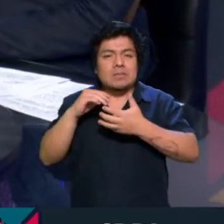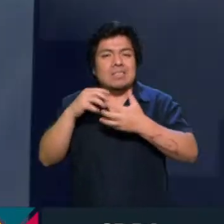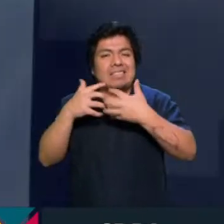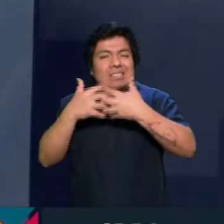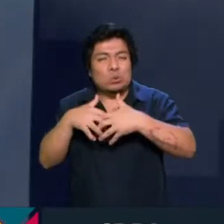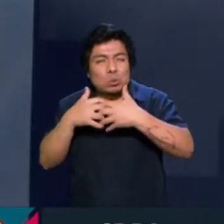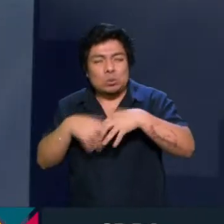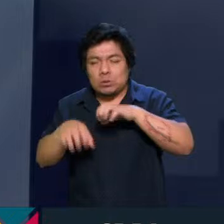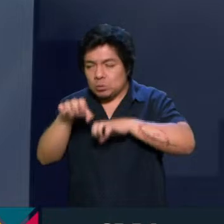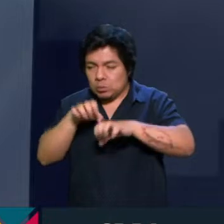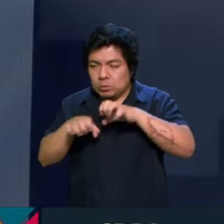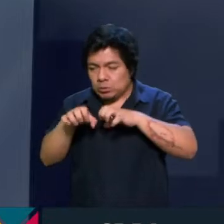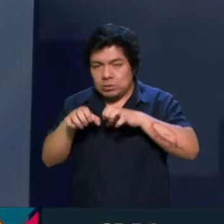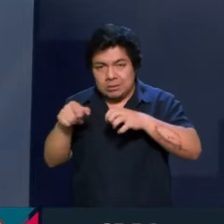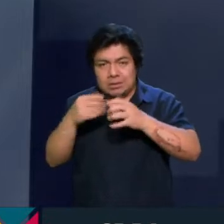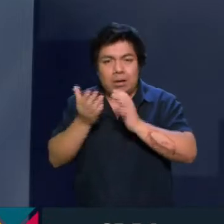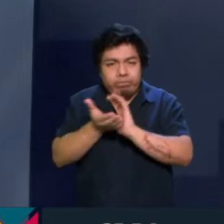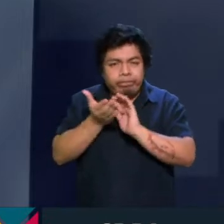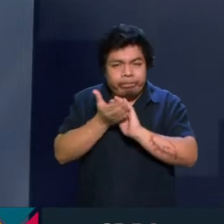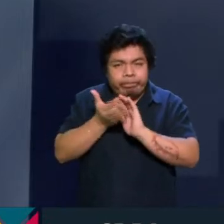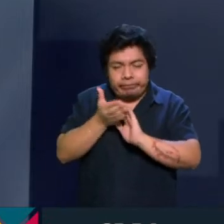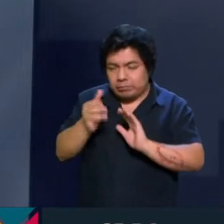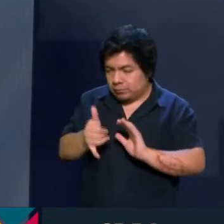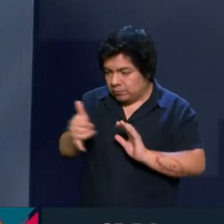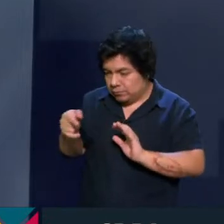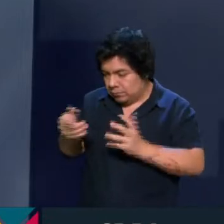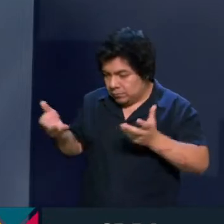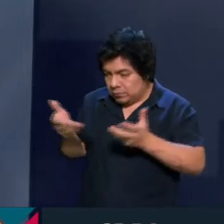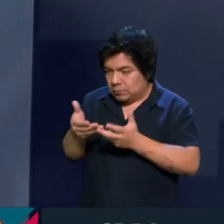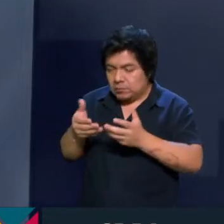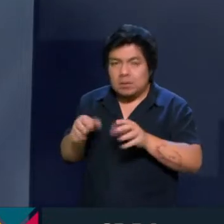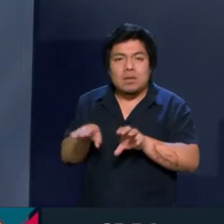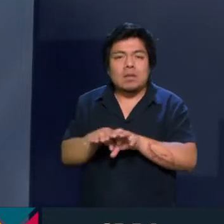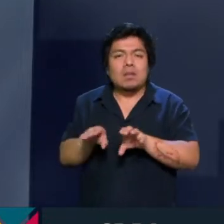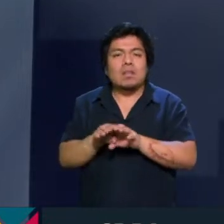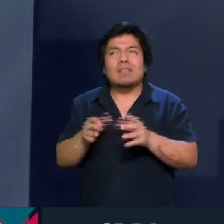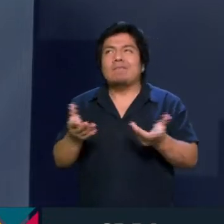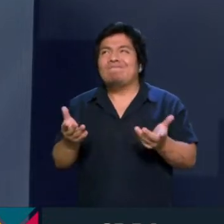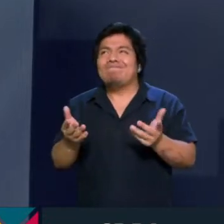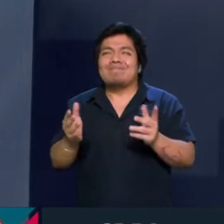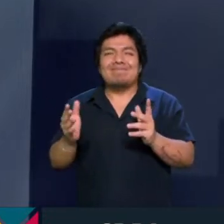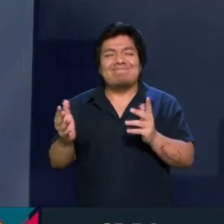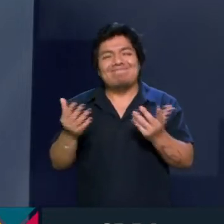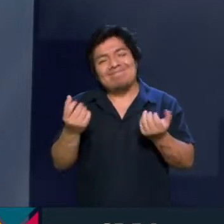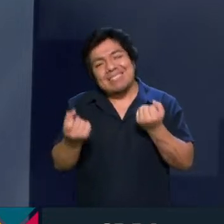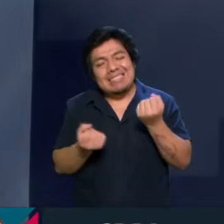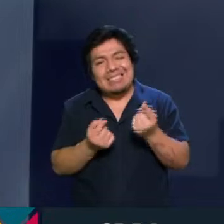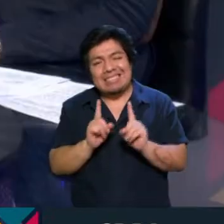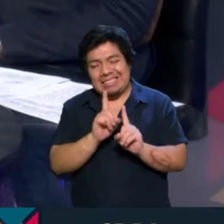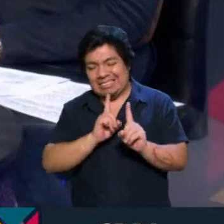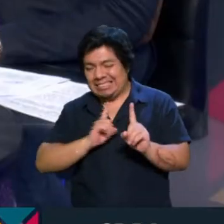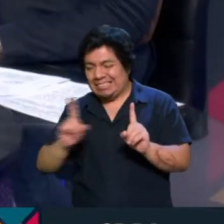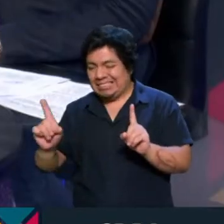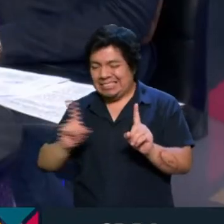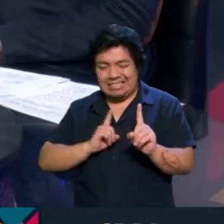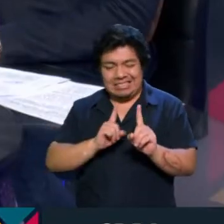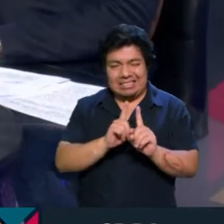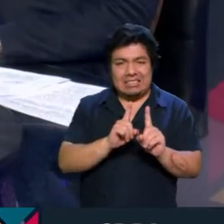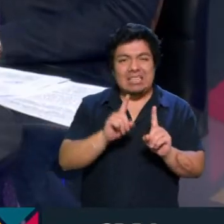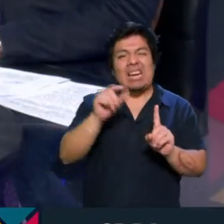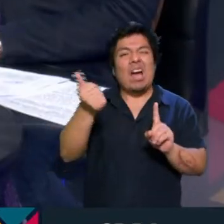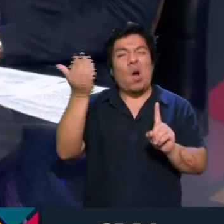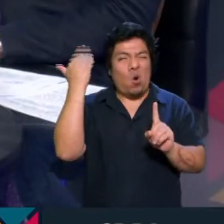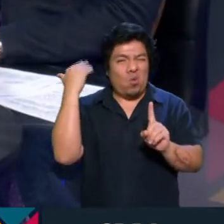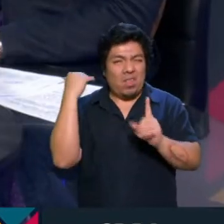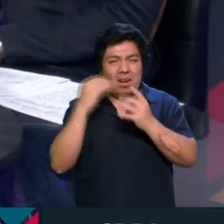del Infonavit es precisamente para que no se genere este tipo de vacíos como estas constructoras que desaparecieron